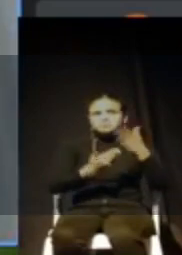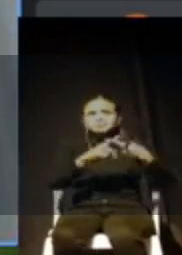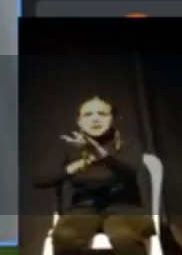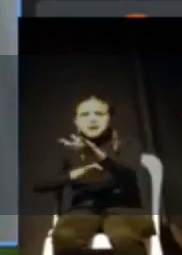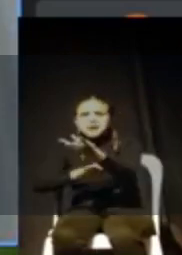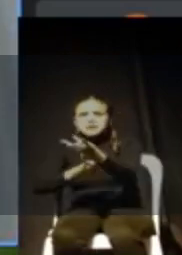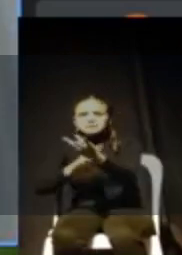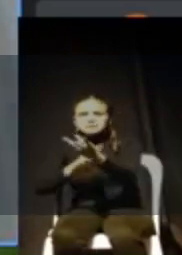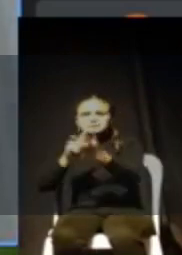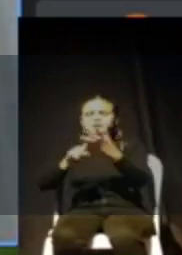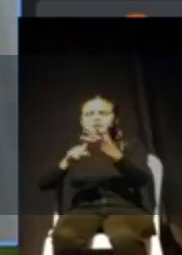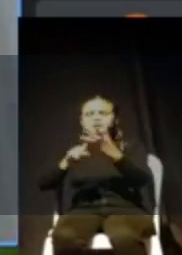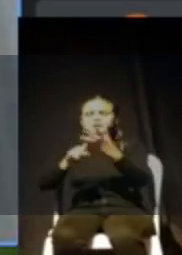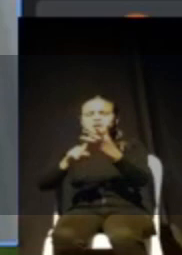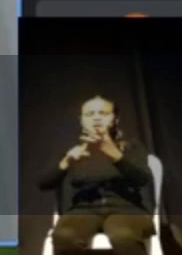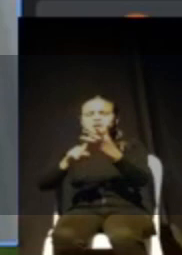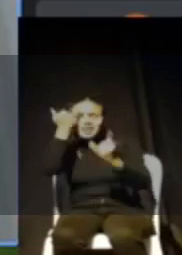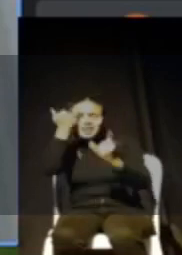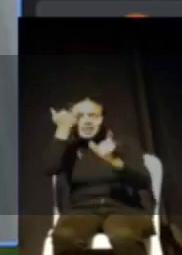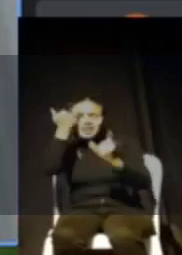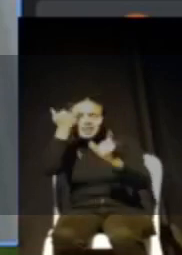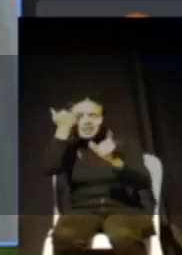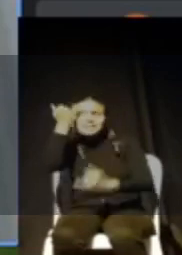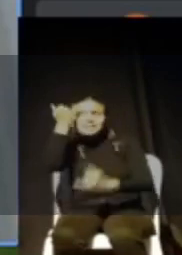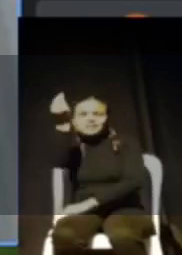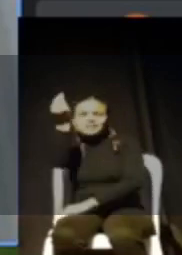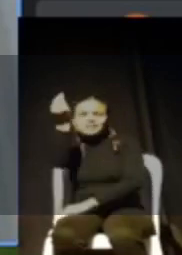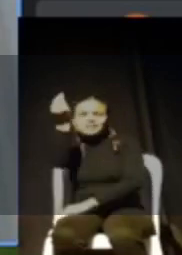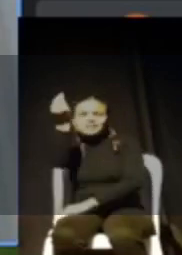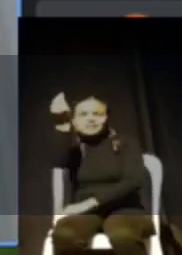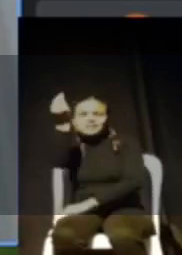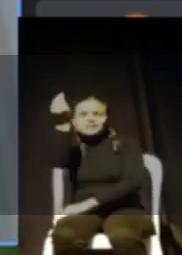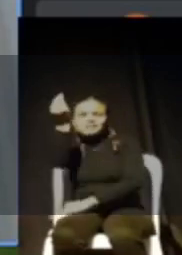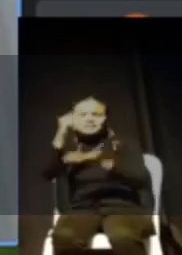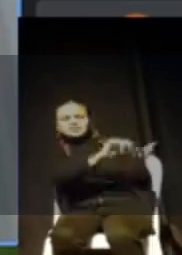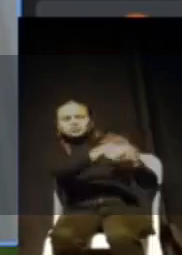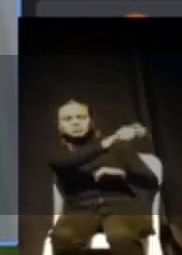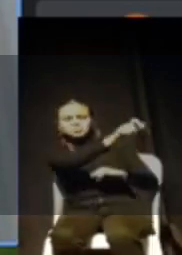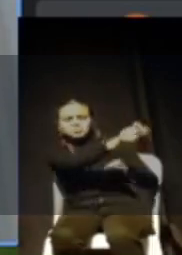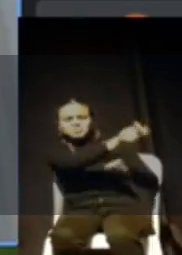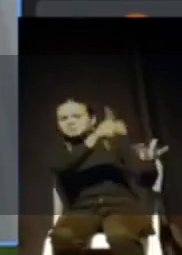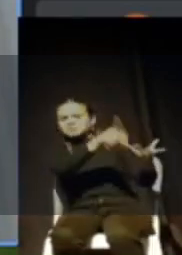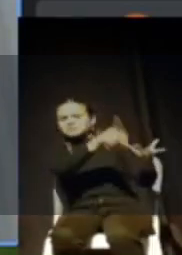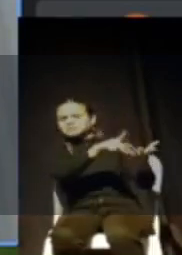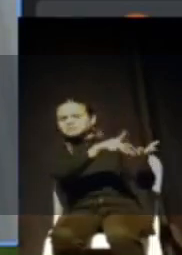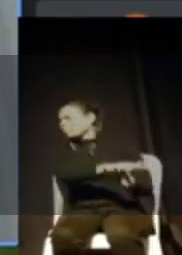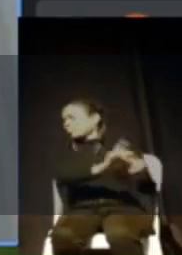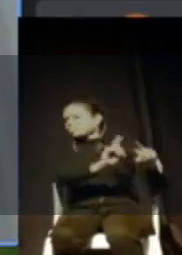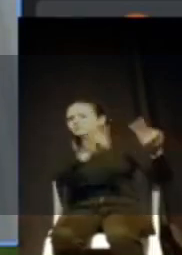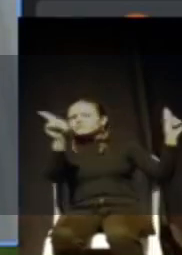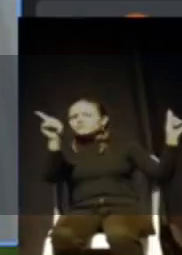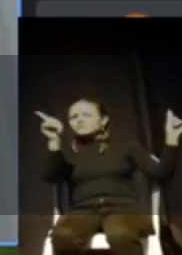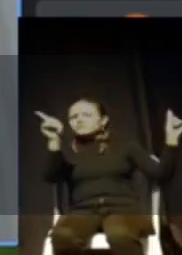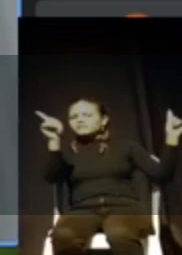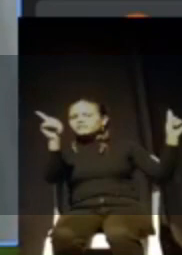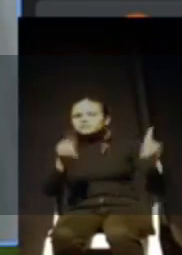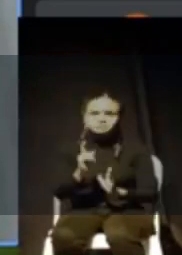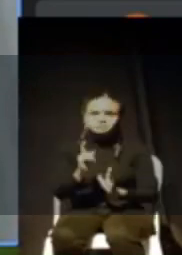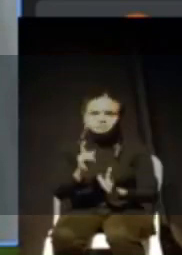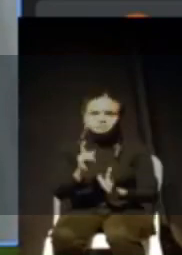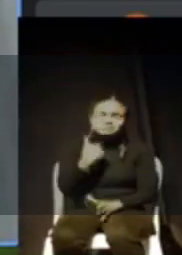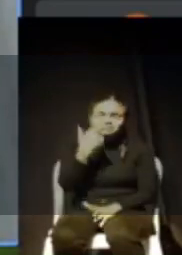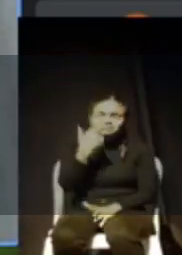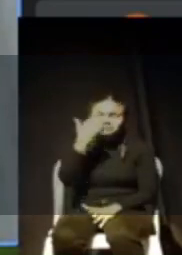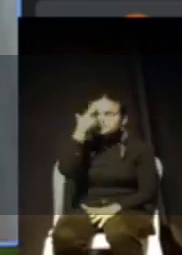región, la lengua, entre otros, que fundamentan ideologías racistas y articulan la eliminación de la diferencia. Esto fue inspirado, por supuesto,